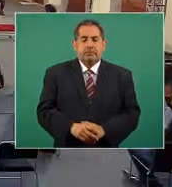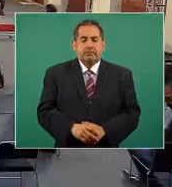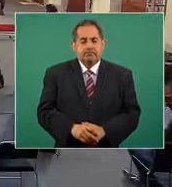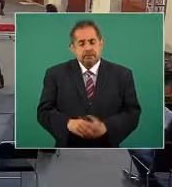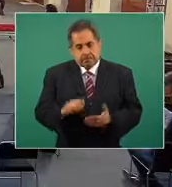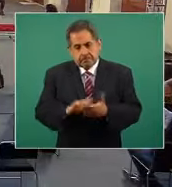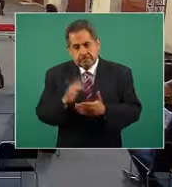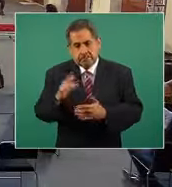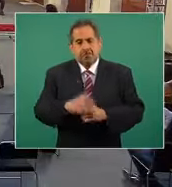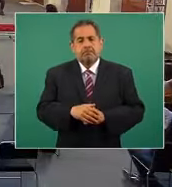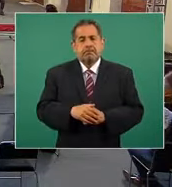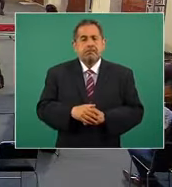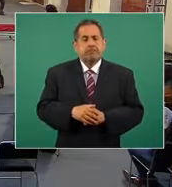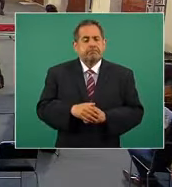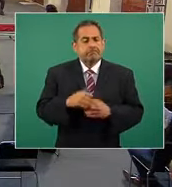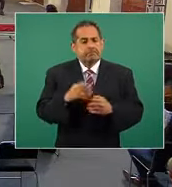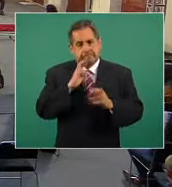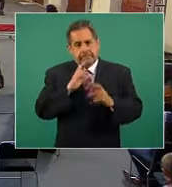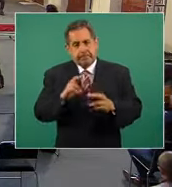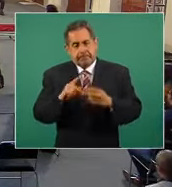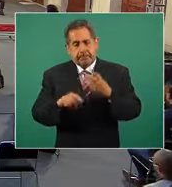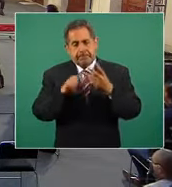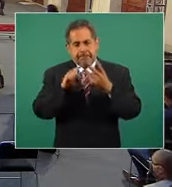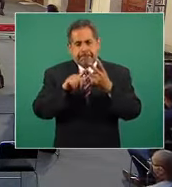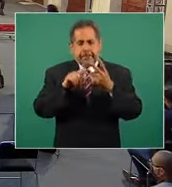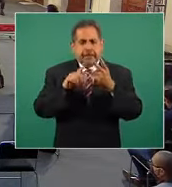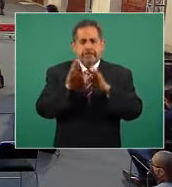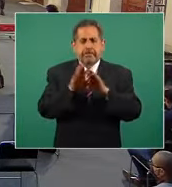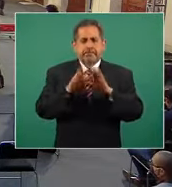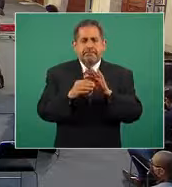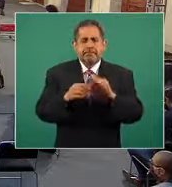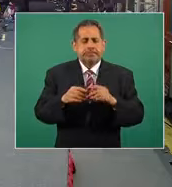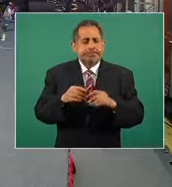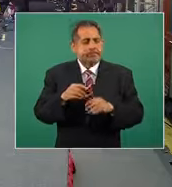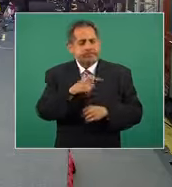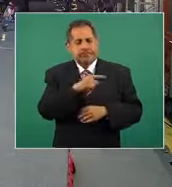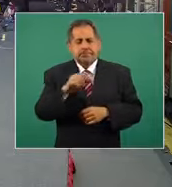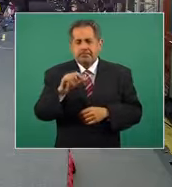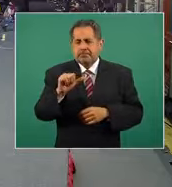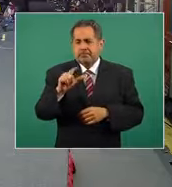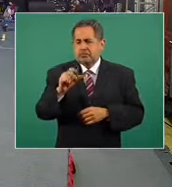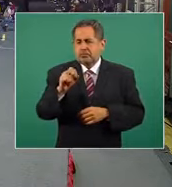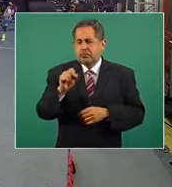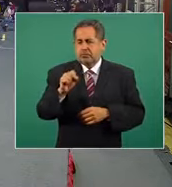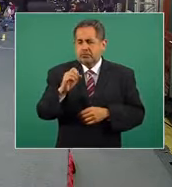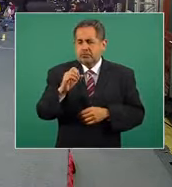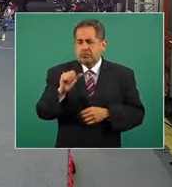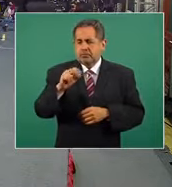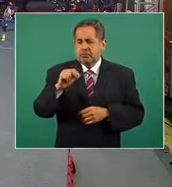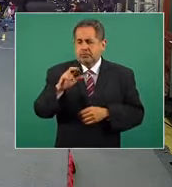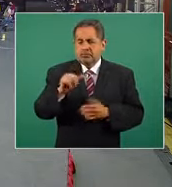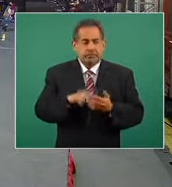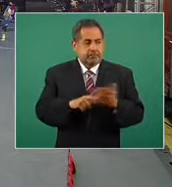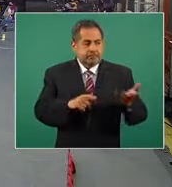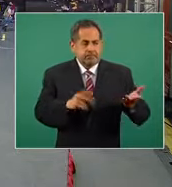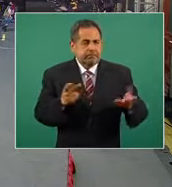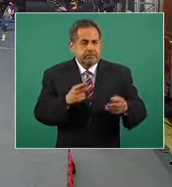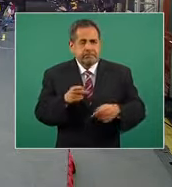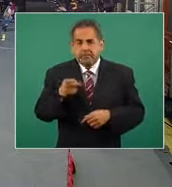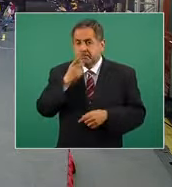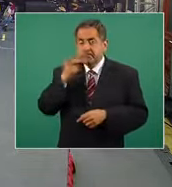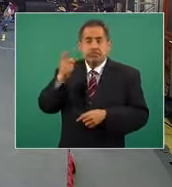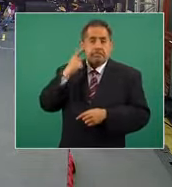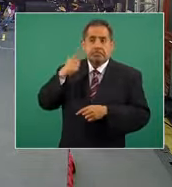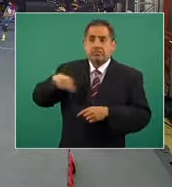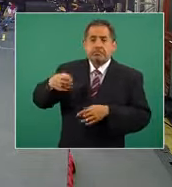traía el segundo tema sobre lo que tiene que ver con lo de la detención de Alonso Ancira. Lo último que se supo es que magistrados de